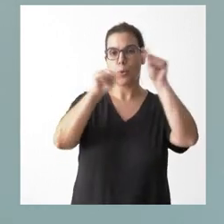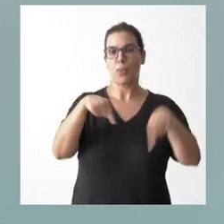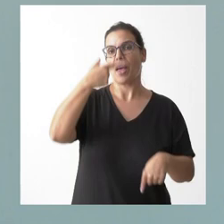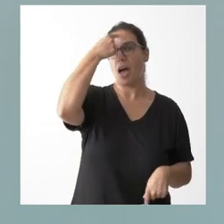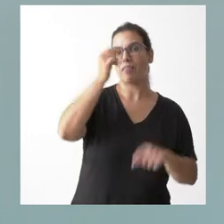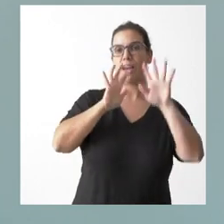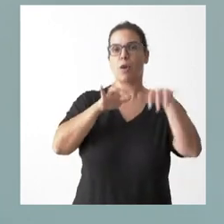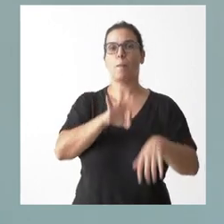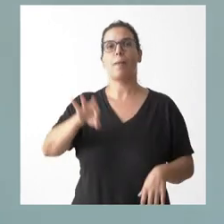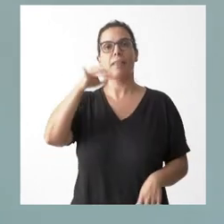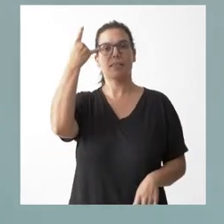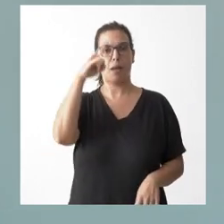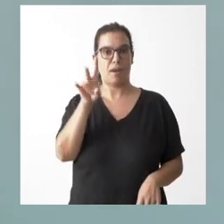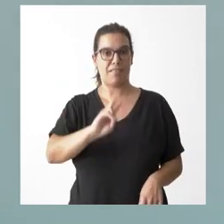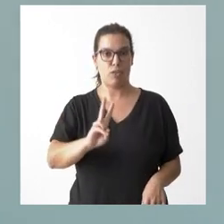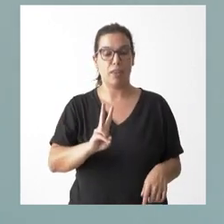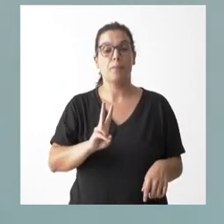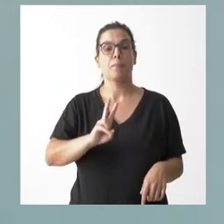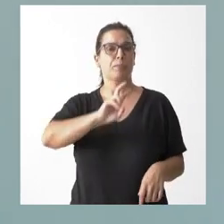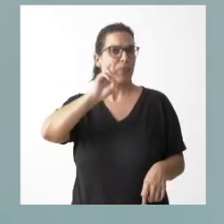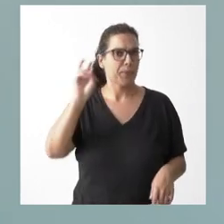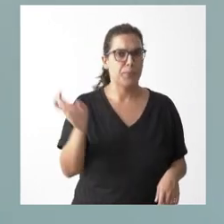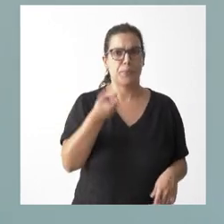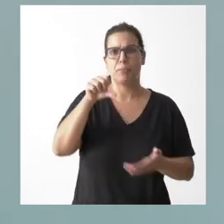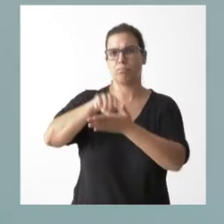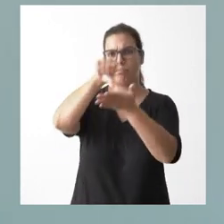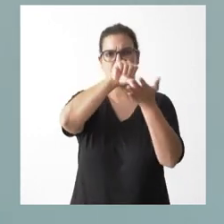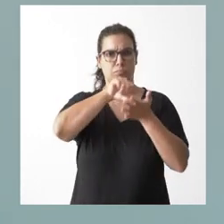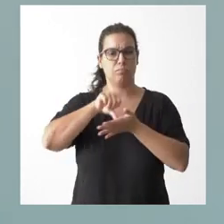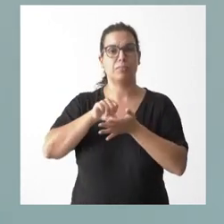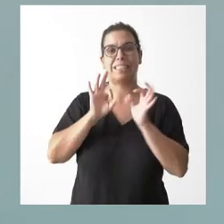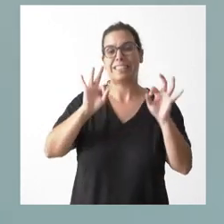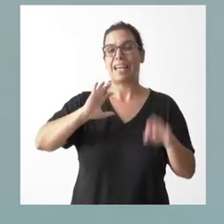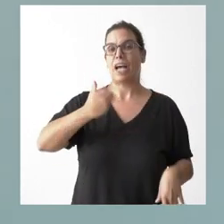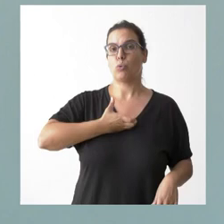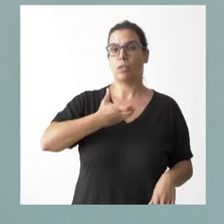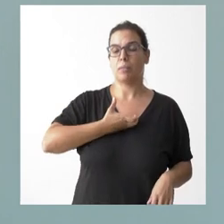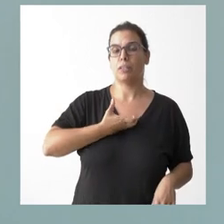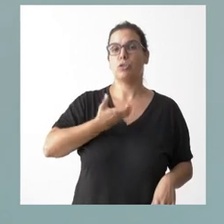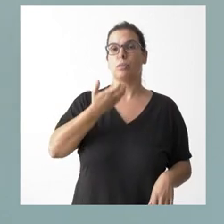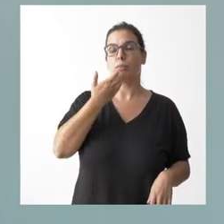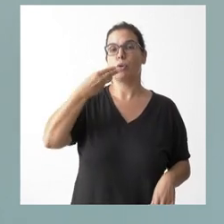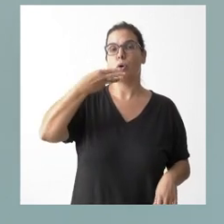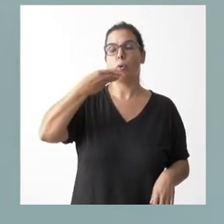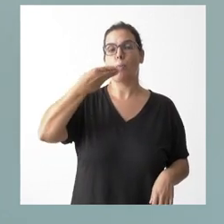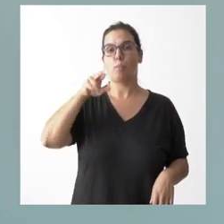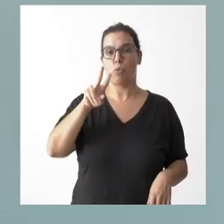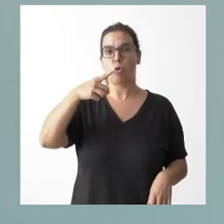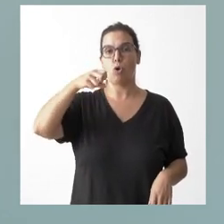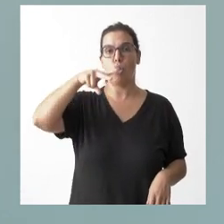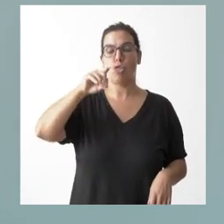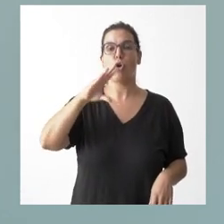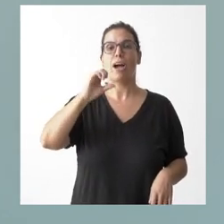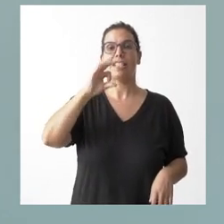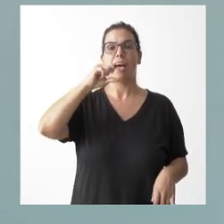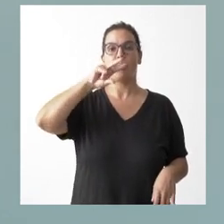León, Palencia, Salamanca y Valladolid, en diversas localidades, en concreto en los ayuntamientos de Burgondo y Casavieja en Ávila, Favero